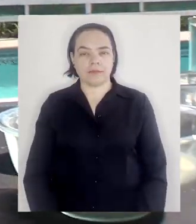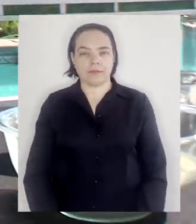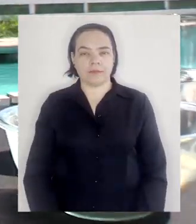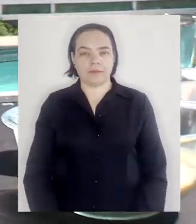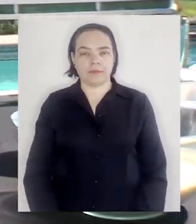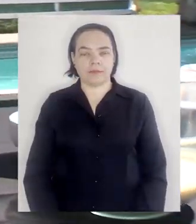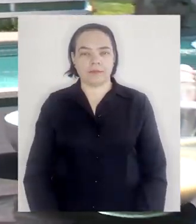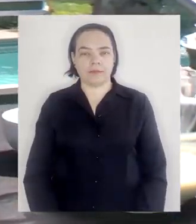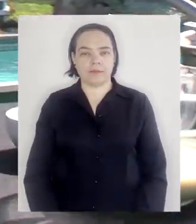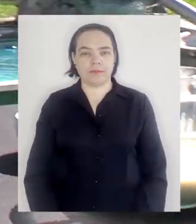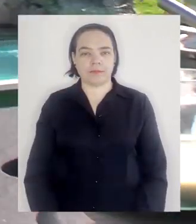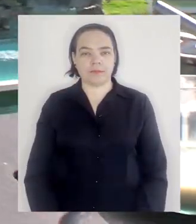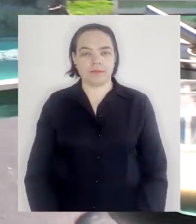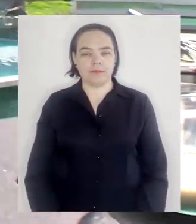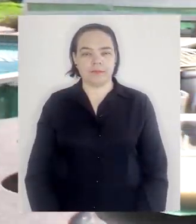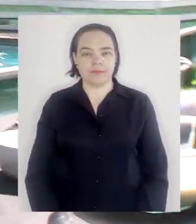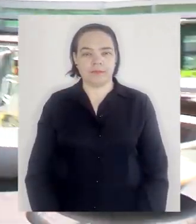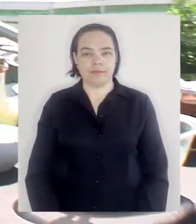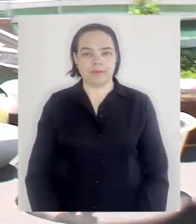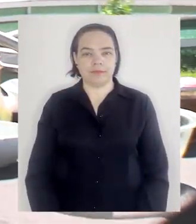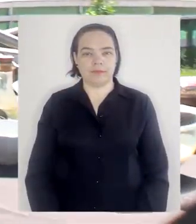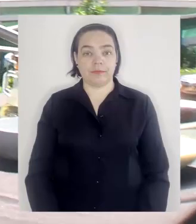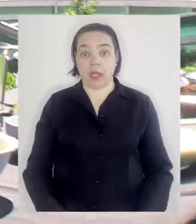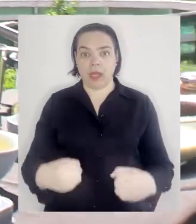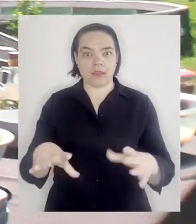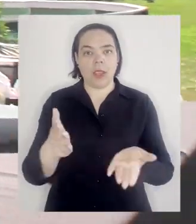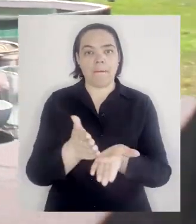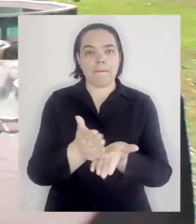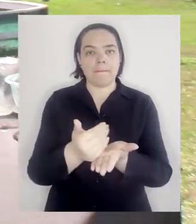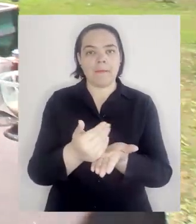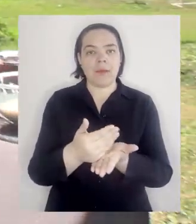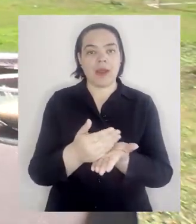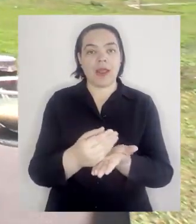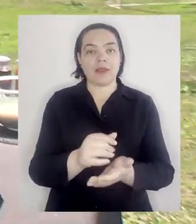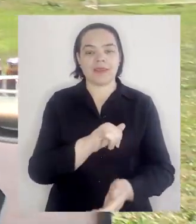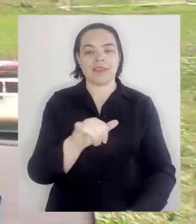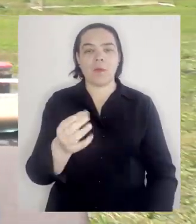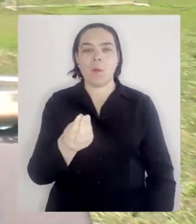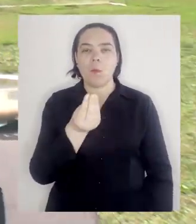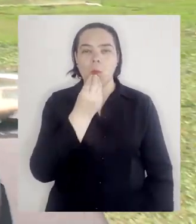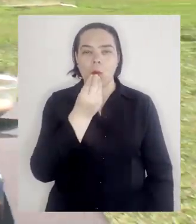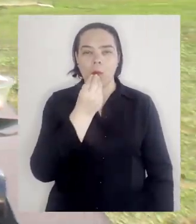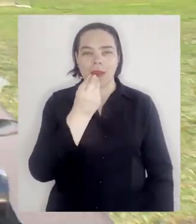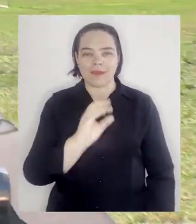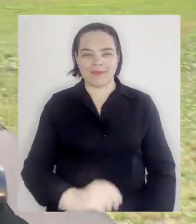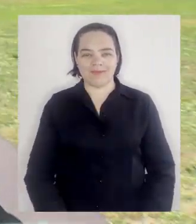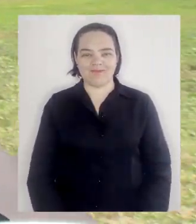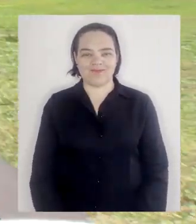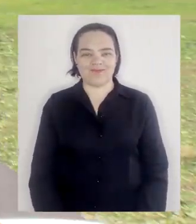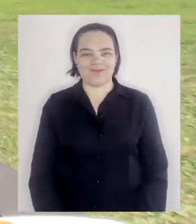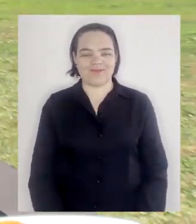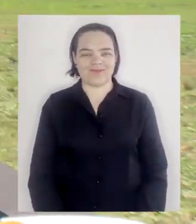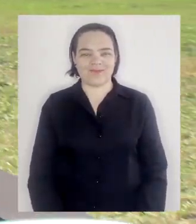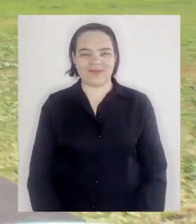listo y preparado para que nos sirvamos de postre. ¿Te parece? Sí.